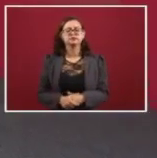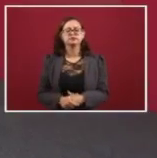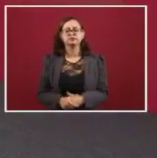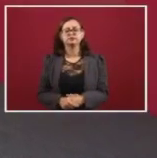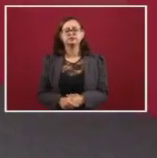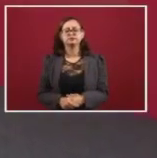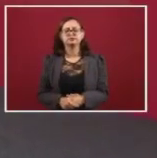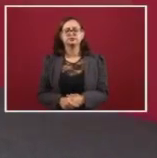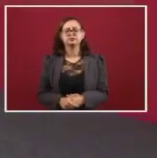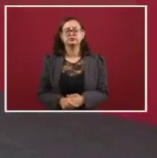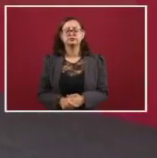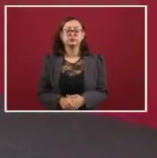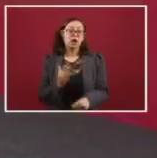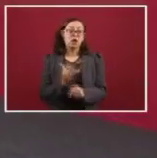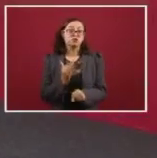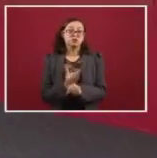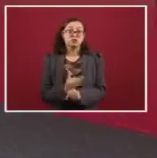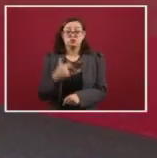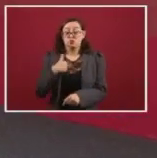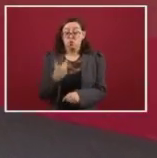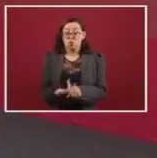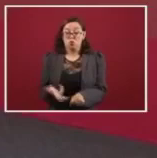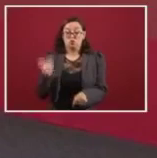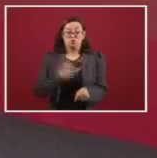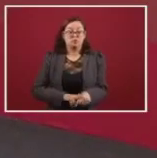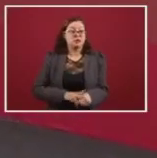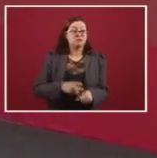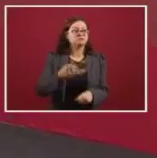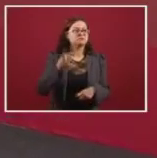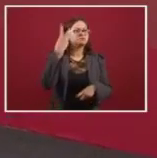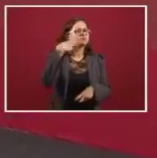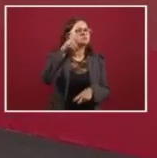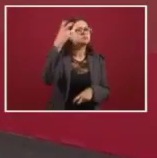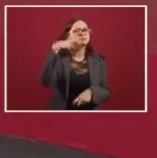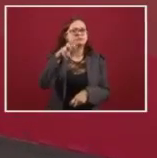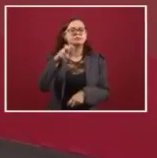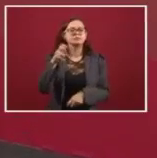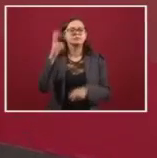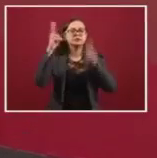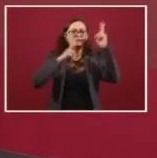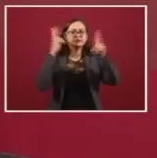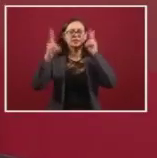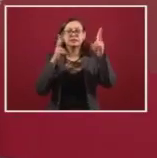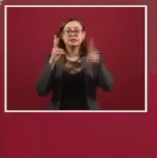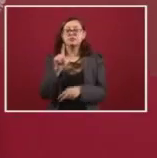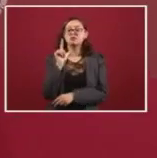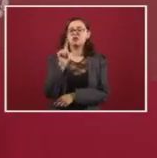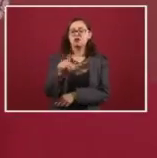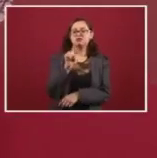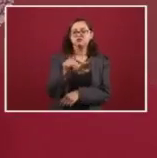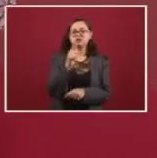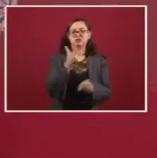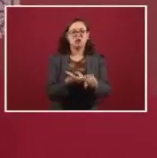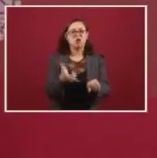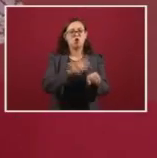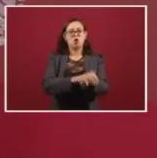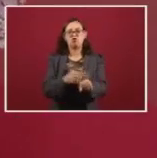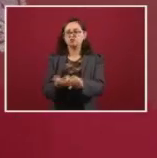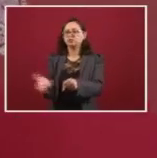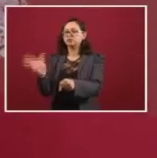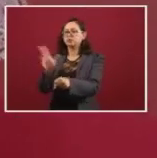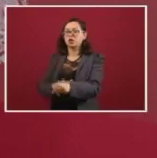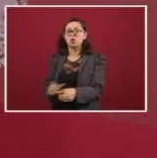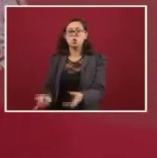en los hospitales que estoy visitando, llevo 17 hospitales, solo en dos